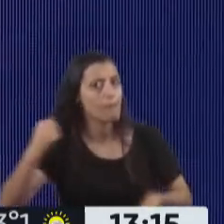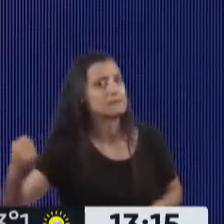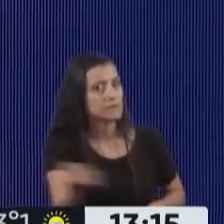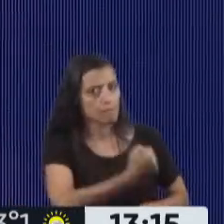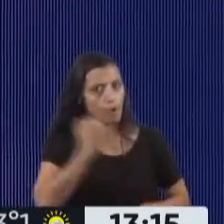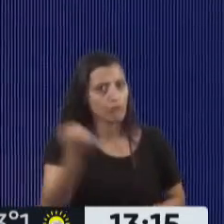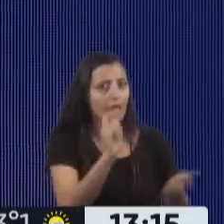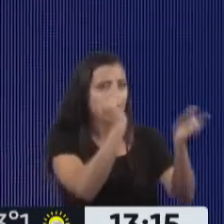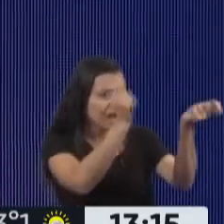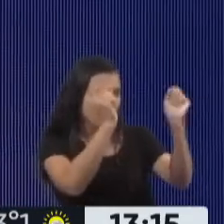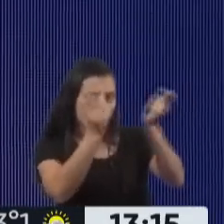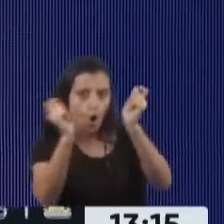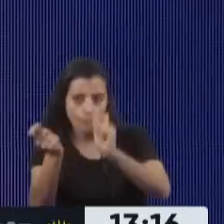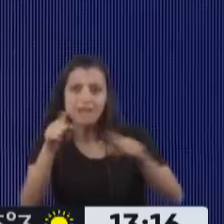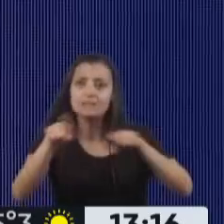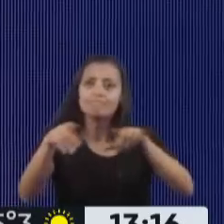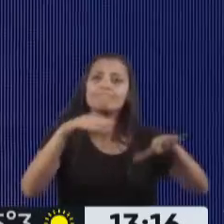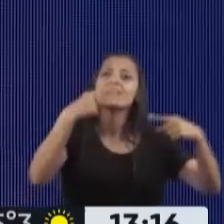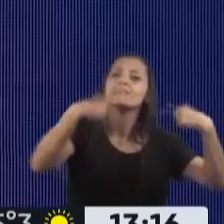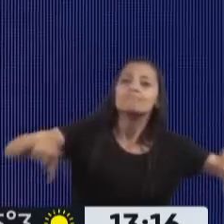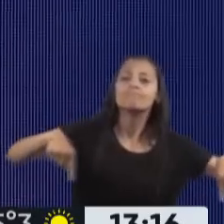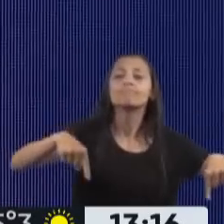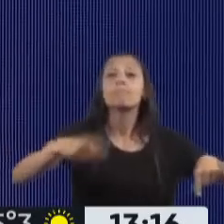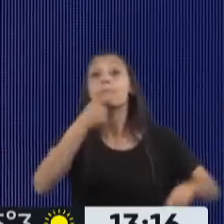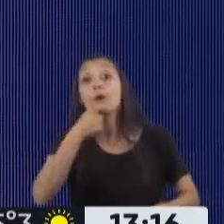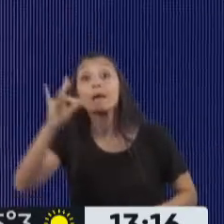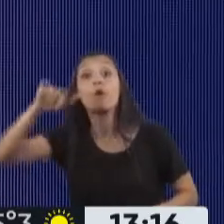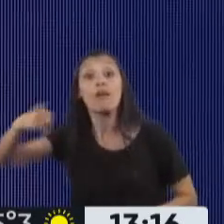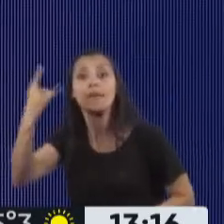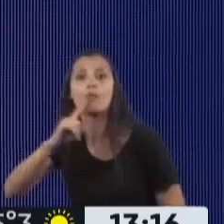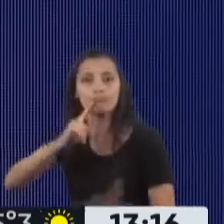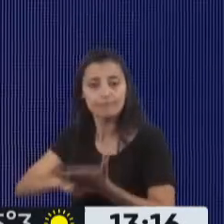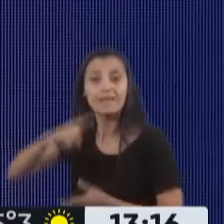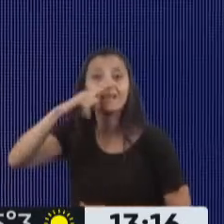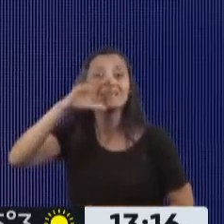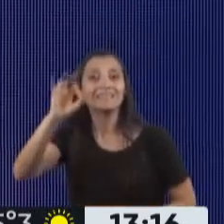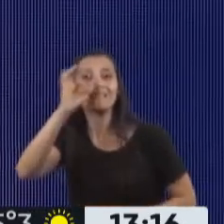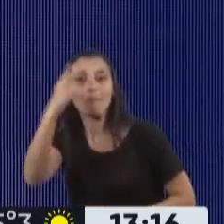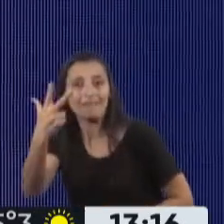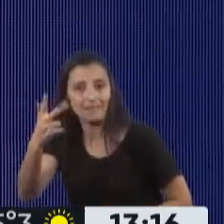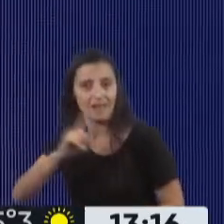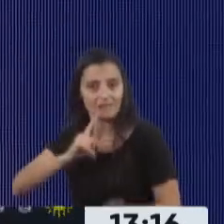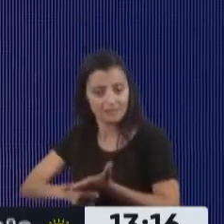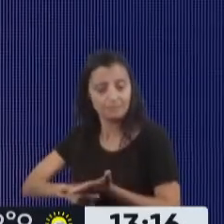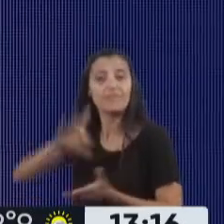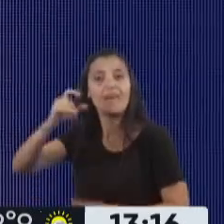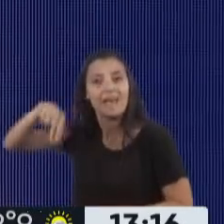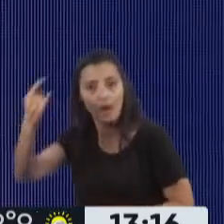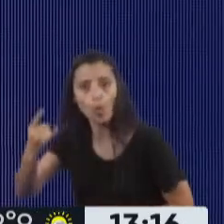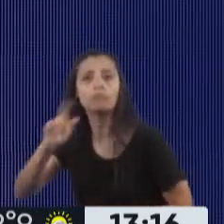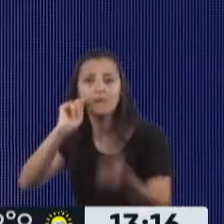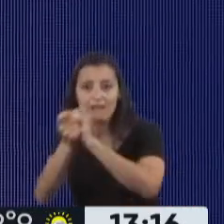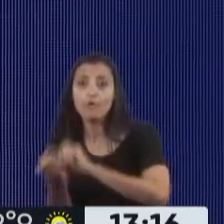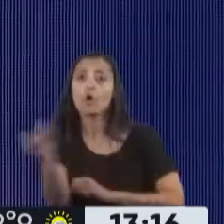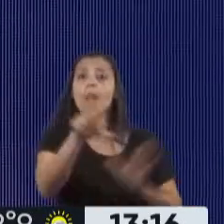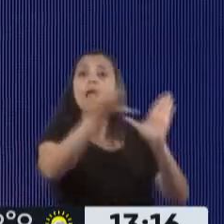estructurales y entre el DNU, el 7023, y la